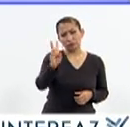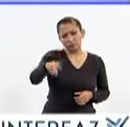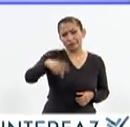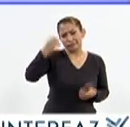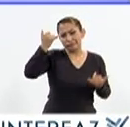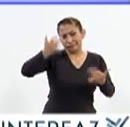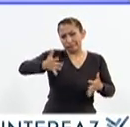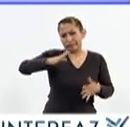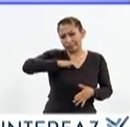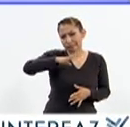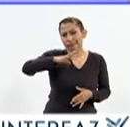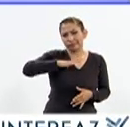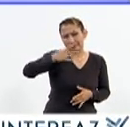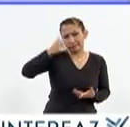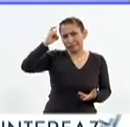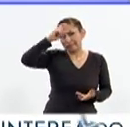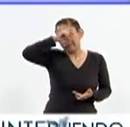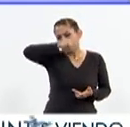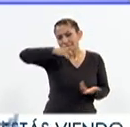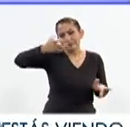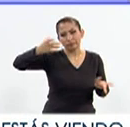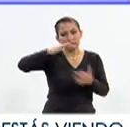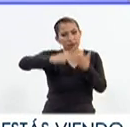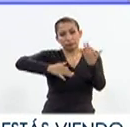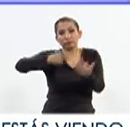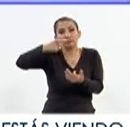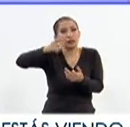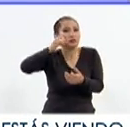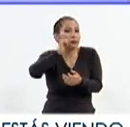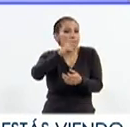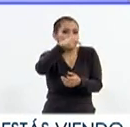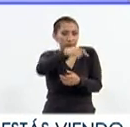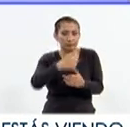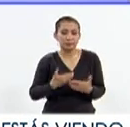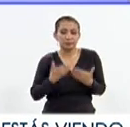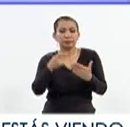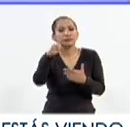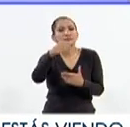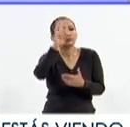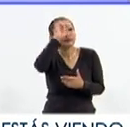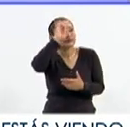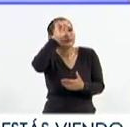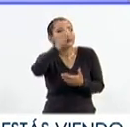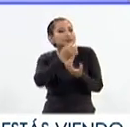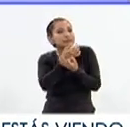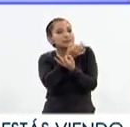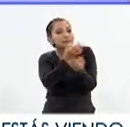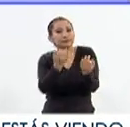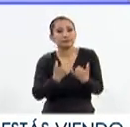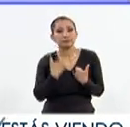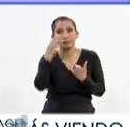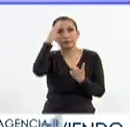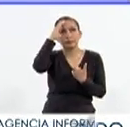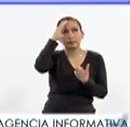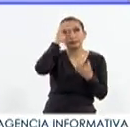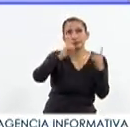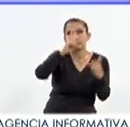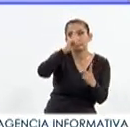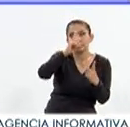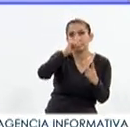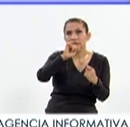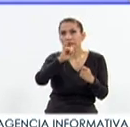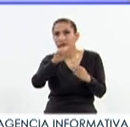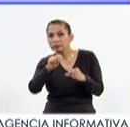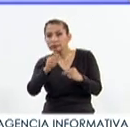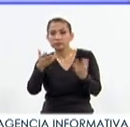son al principio inconvenientes que todos tenemos, pero finalmente tú sí te animaste. ¿Qué les dices a ellos que están pensándolo, dudando